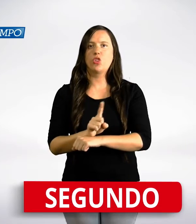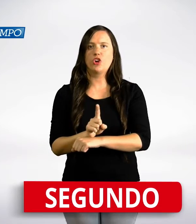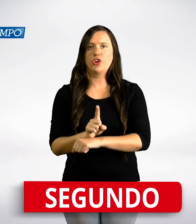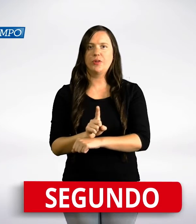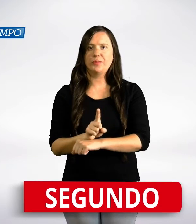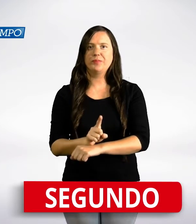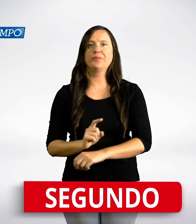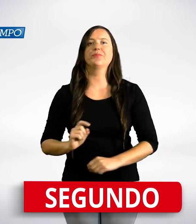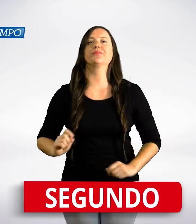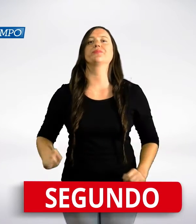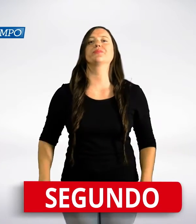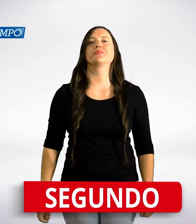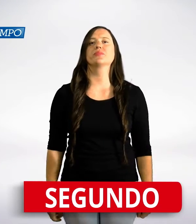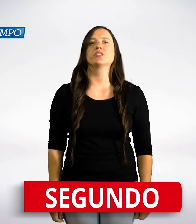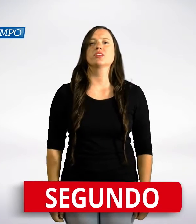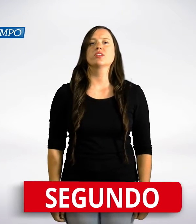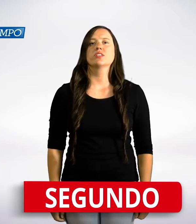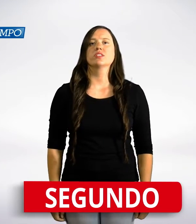segundo.